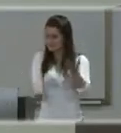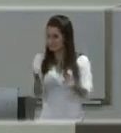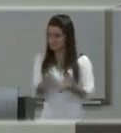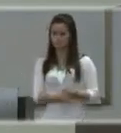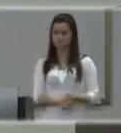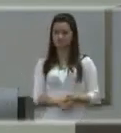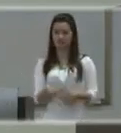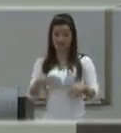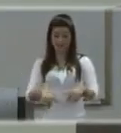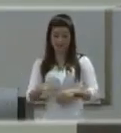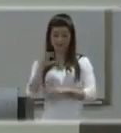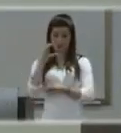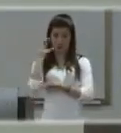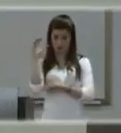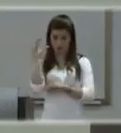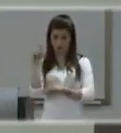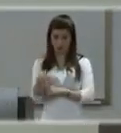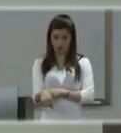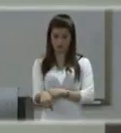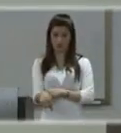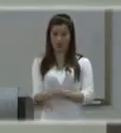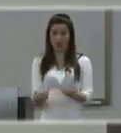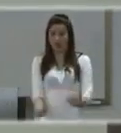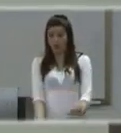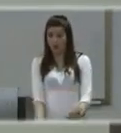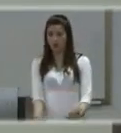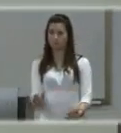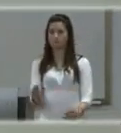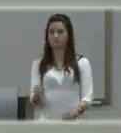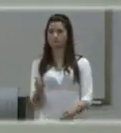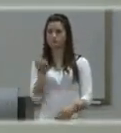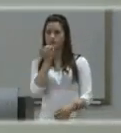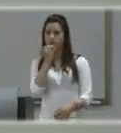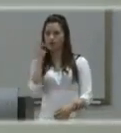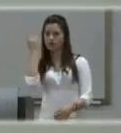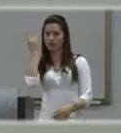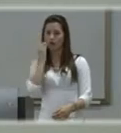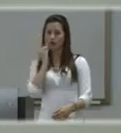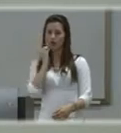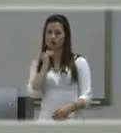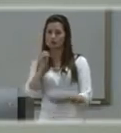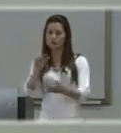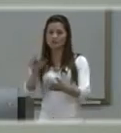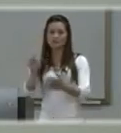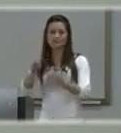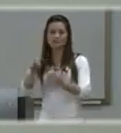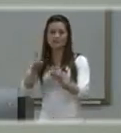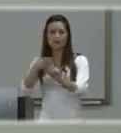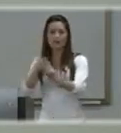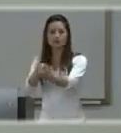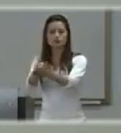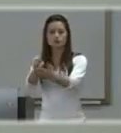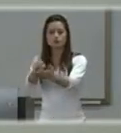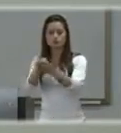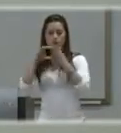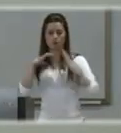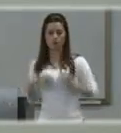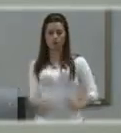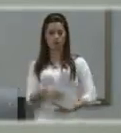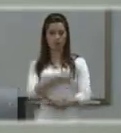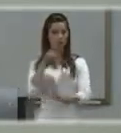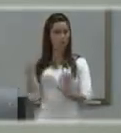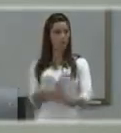este momento en Colombia, por ejemplo, para adoptar se requiere idoneidad física y mental, que eso generalmente